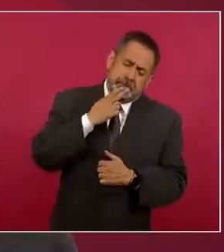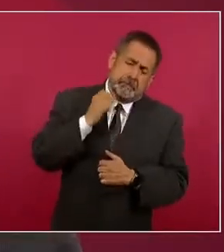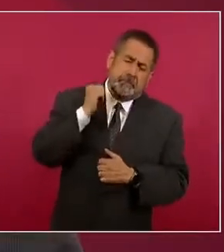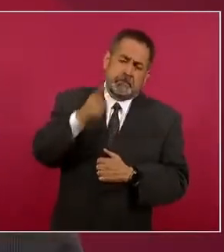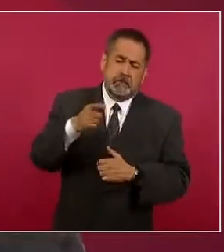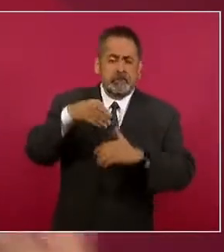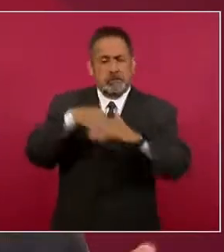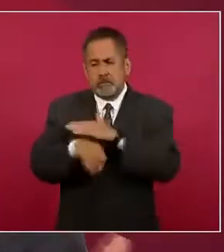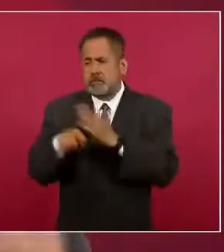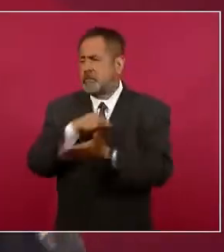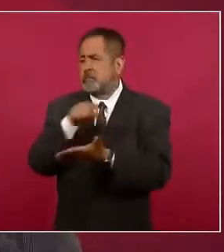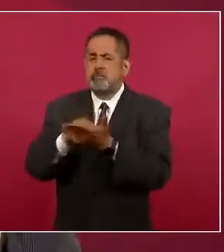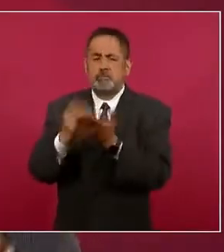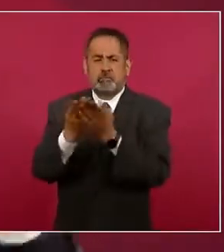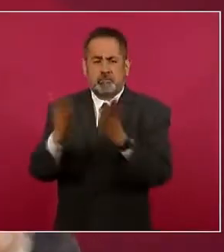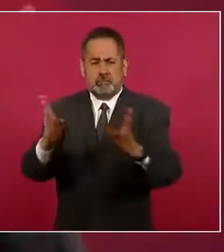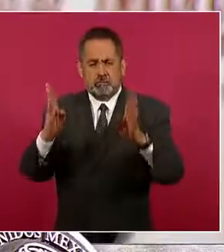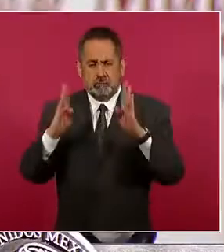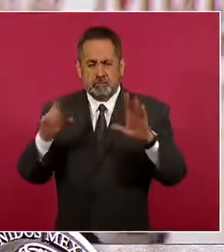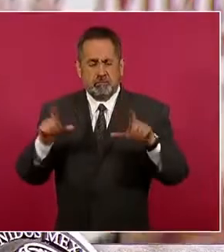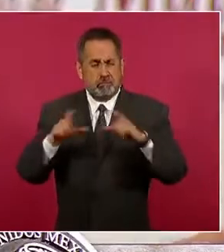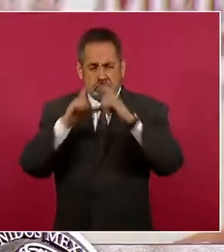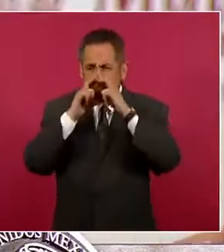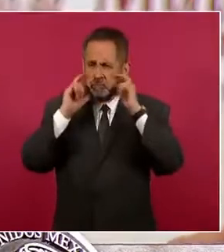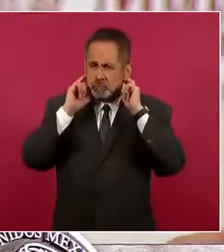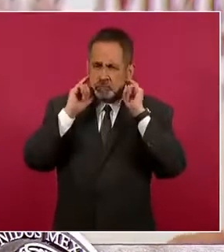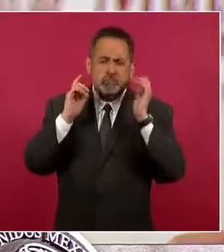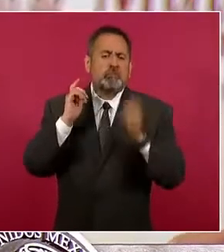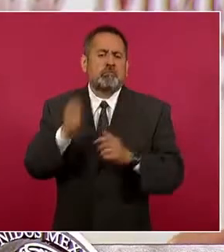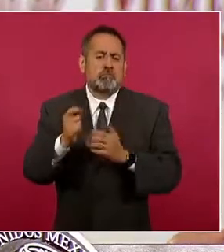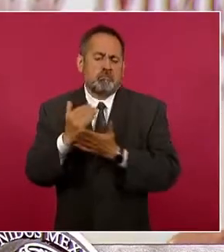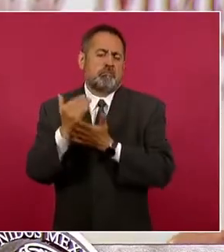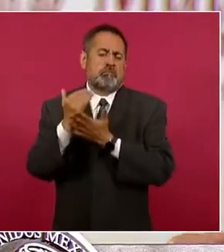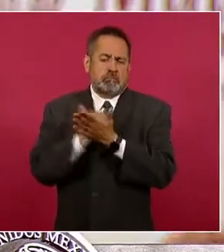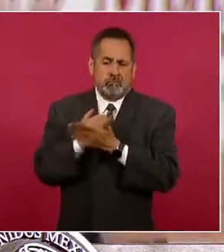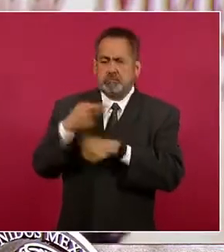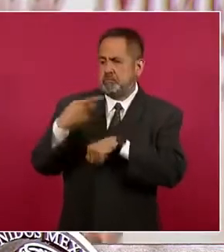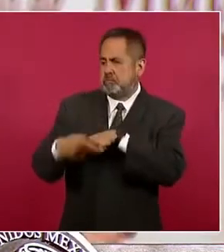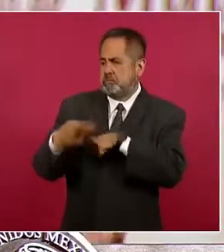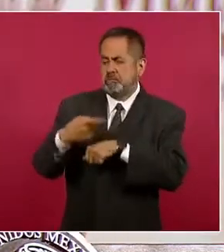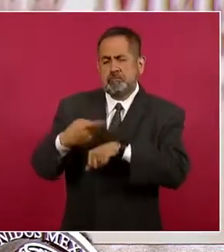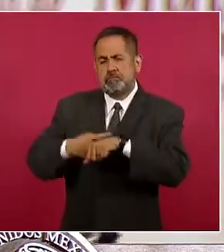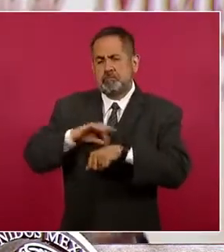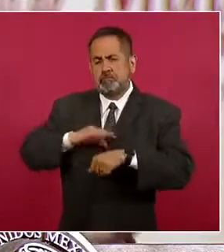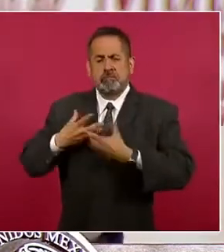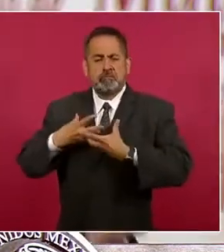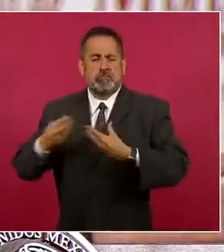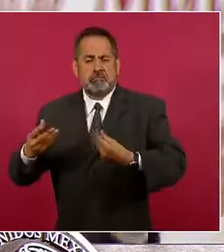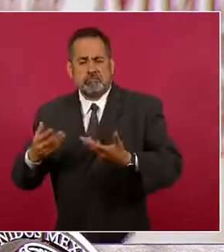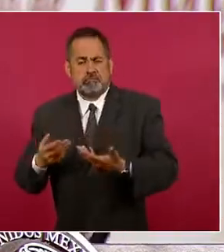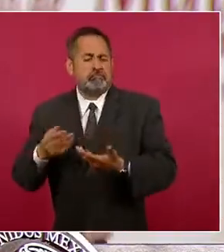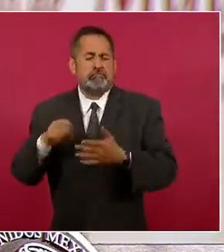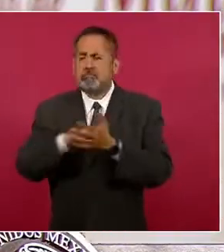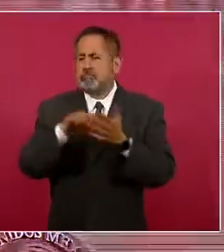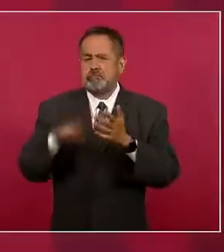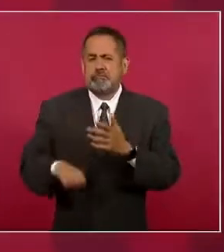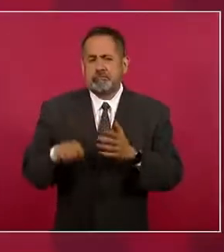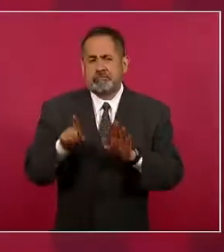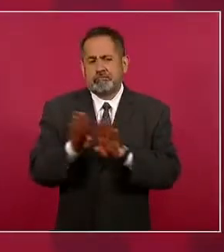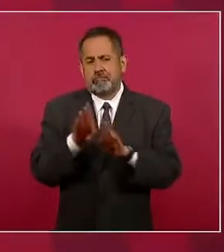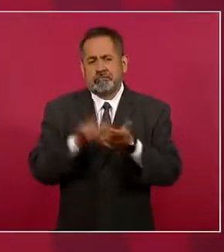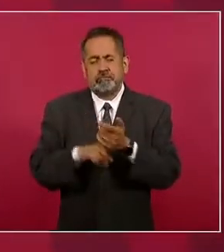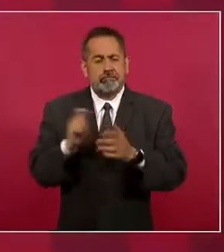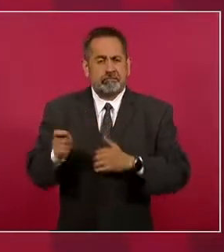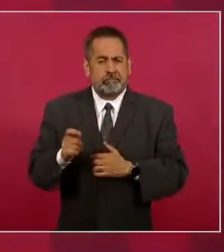usarlo en espacios cerrados, desde luego quien lo tenga tendrá menor probabilidad de transmitirlo. El espacio cerrado sería por el momento